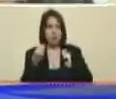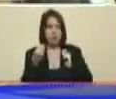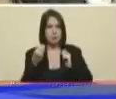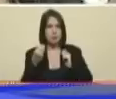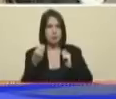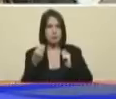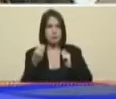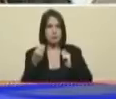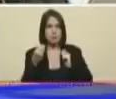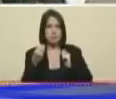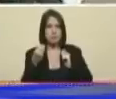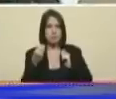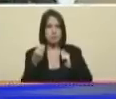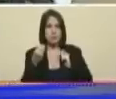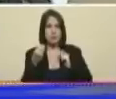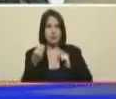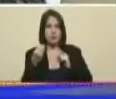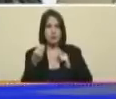diputado,